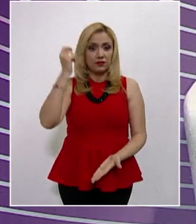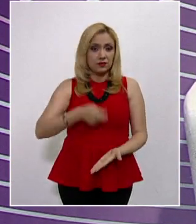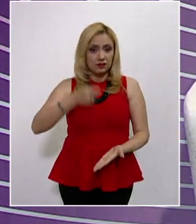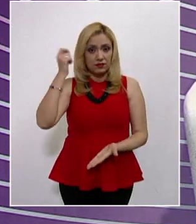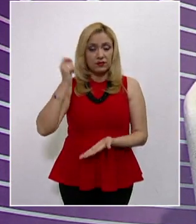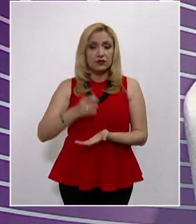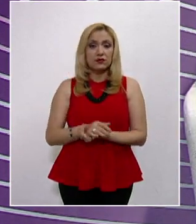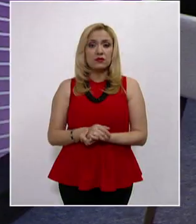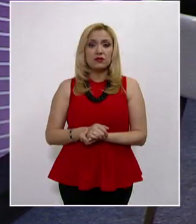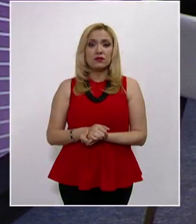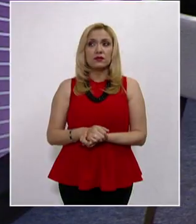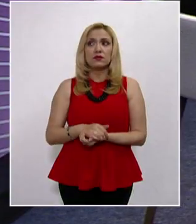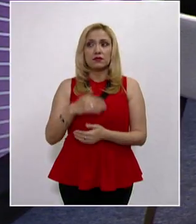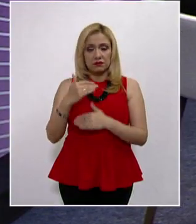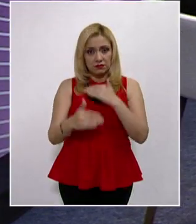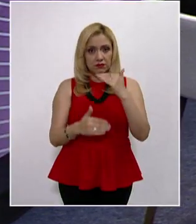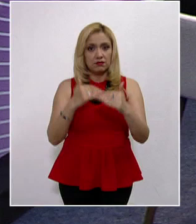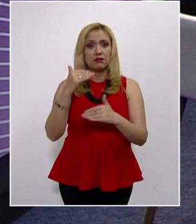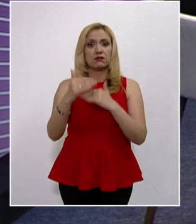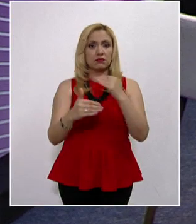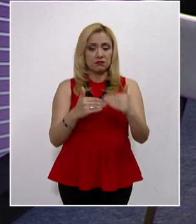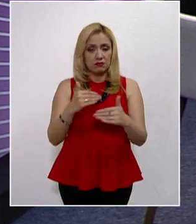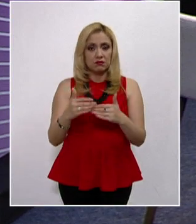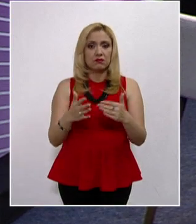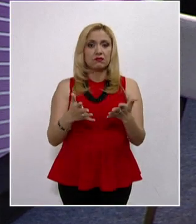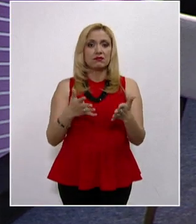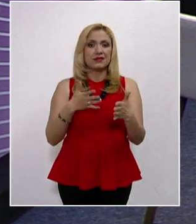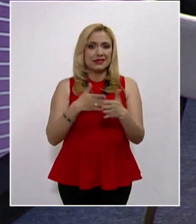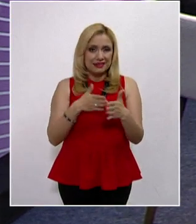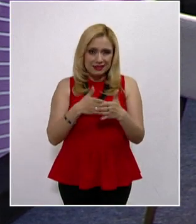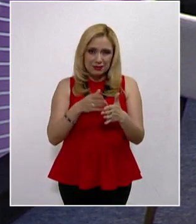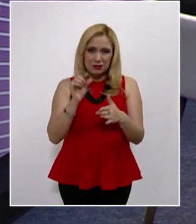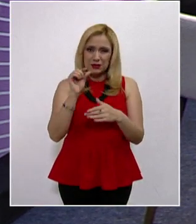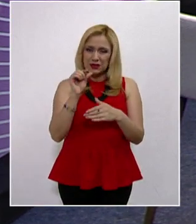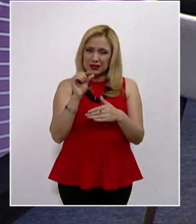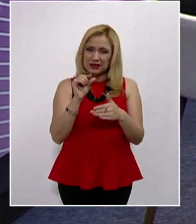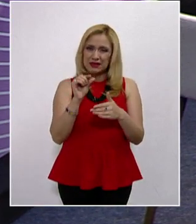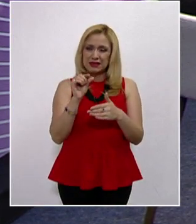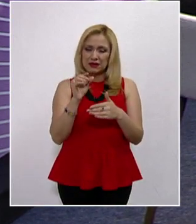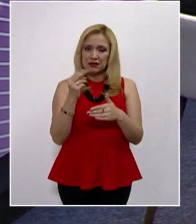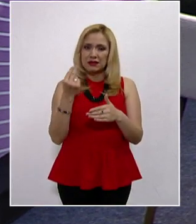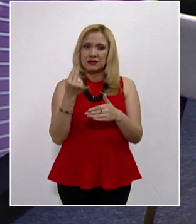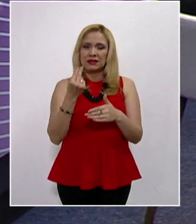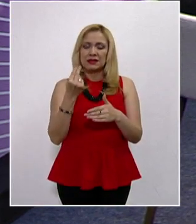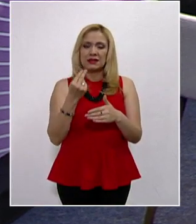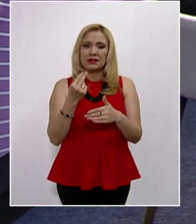bueno, es como un avance limitado o un retroceso, como se le quiera ver,